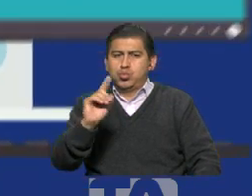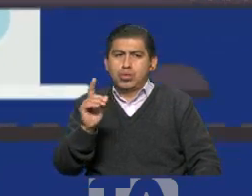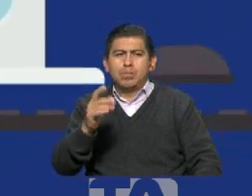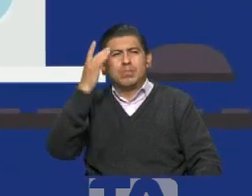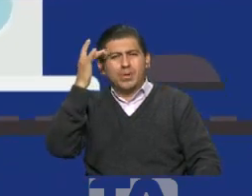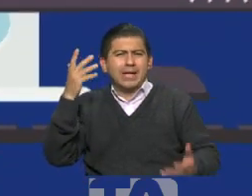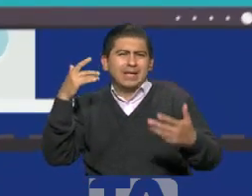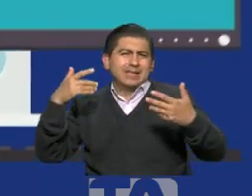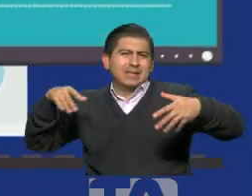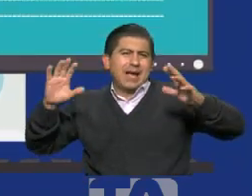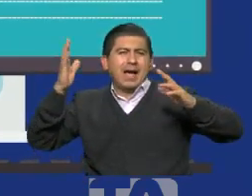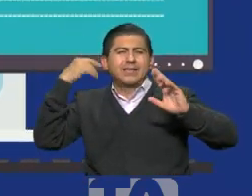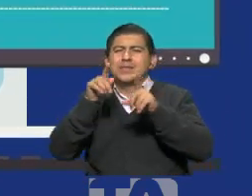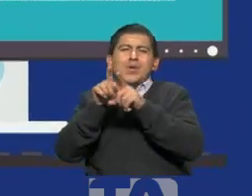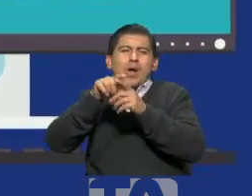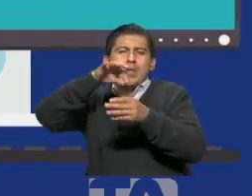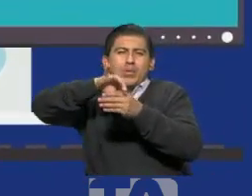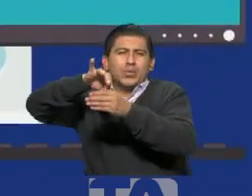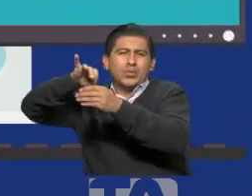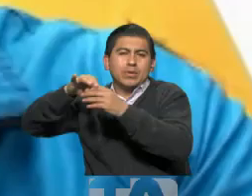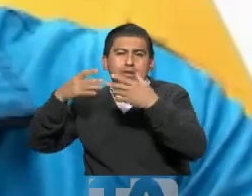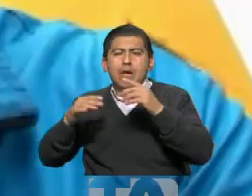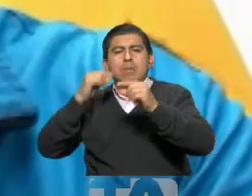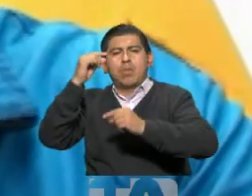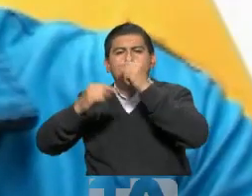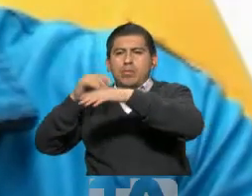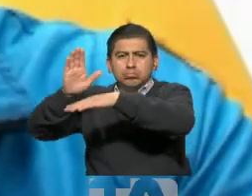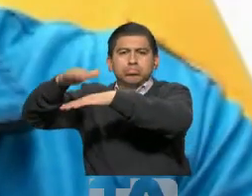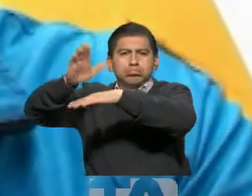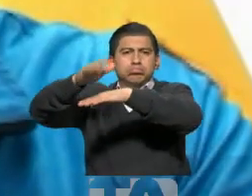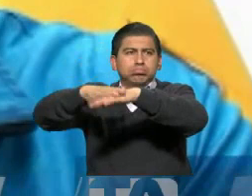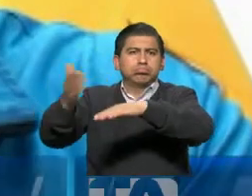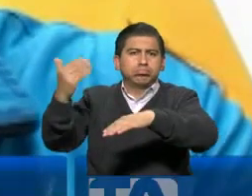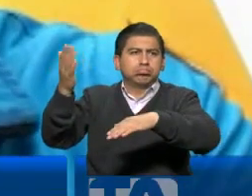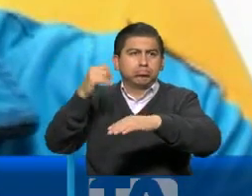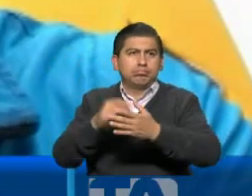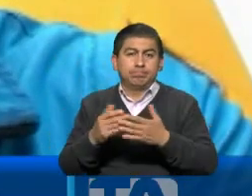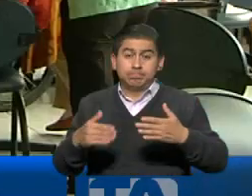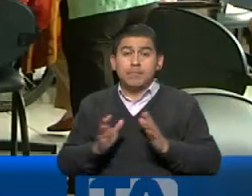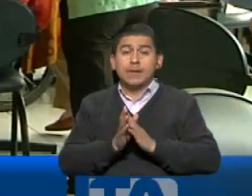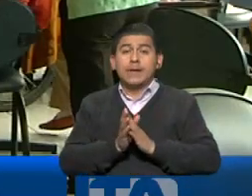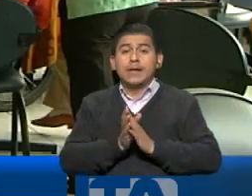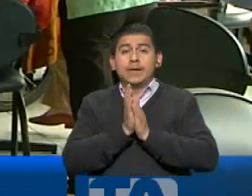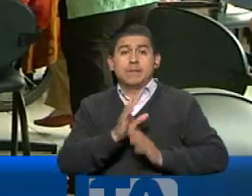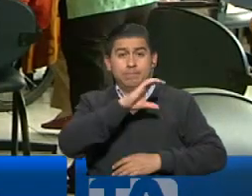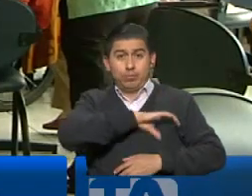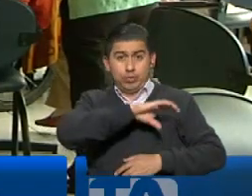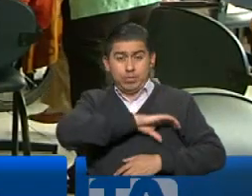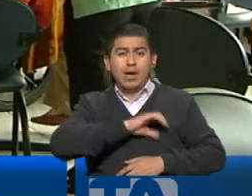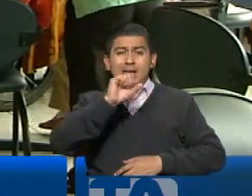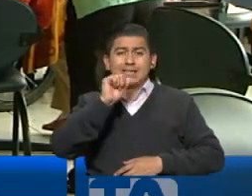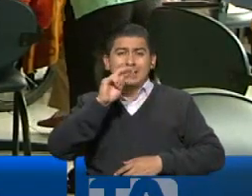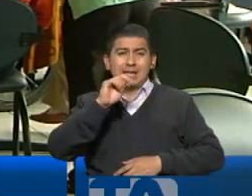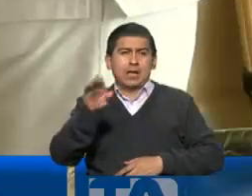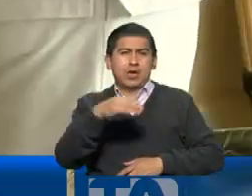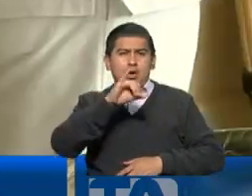porque cada grupo será convocado de manera progresiva. Para el programa de atención al adulto mayor del Patronato Municipal San José, que